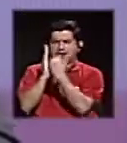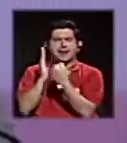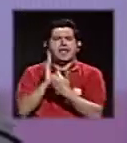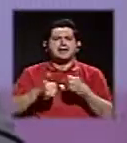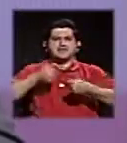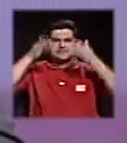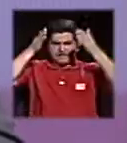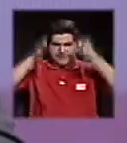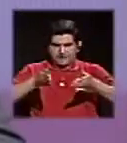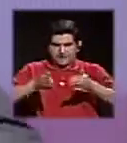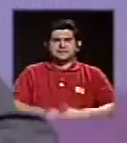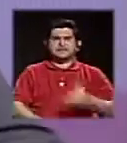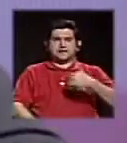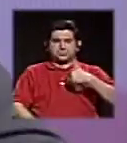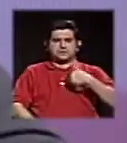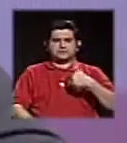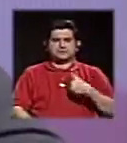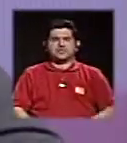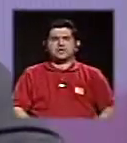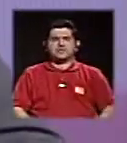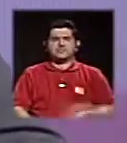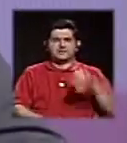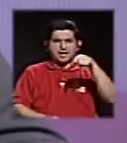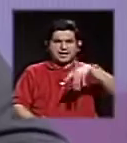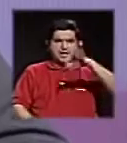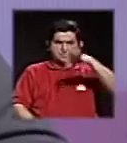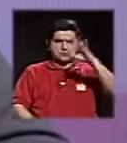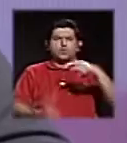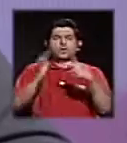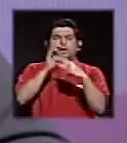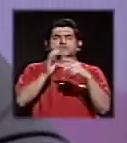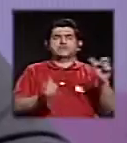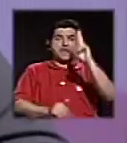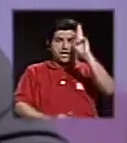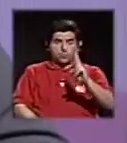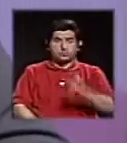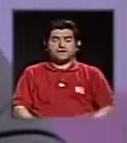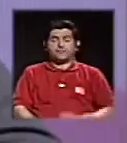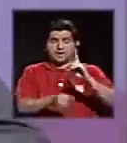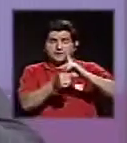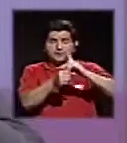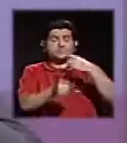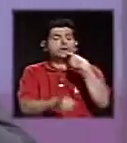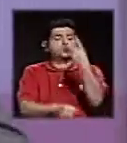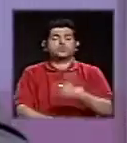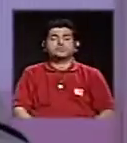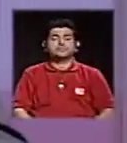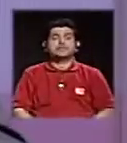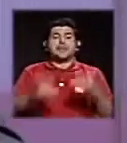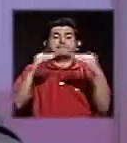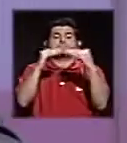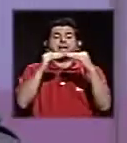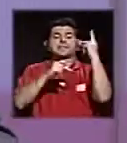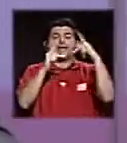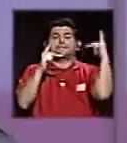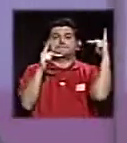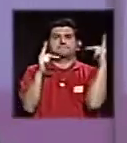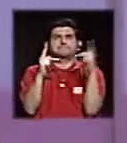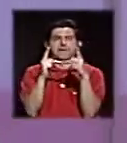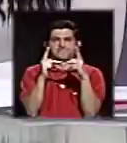candidaturas a cargo de elección popular y en el caso de cosas ricas legislador establece digamos una paridad perfecta